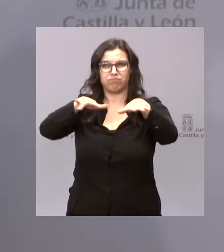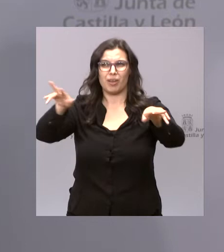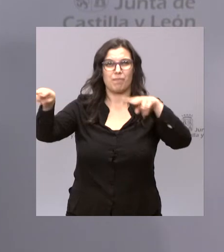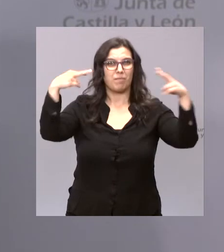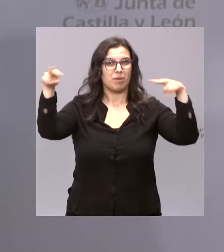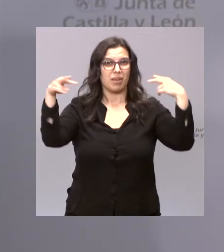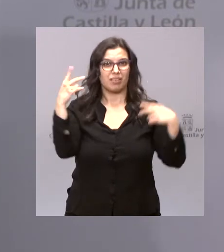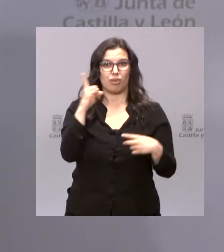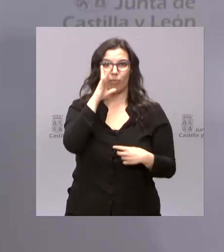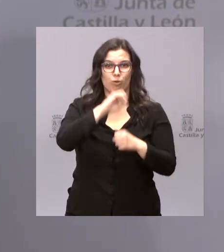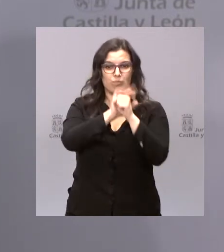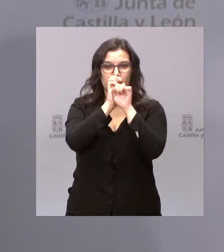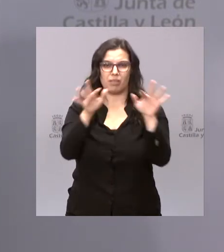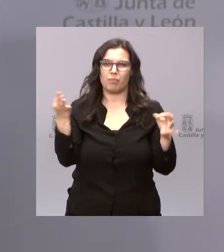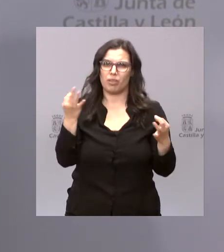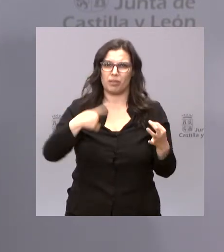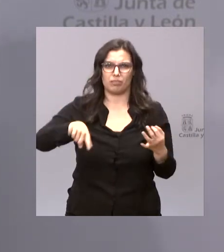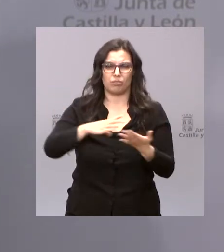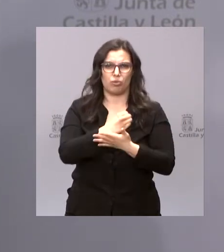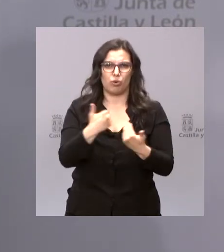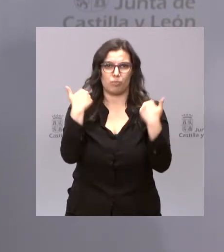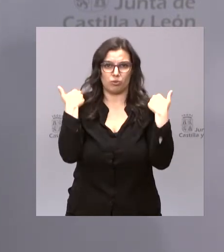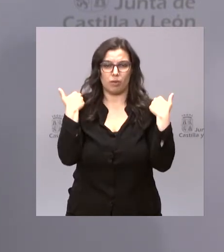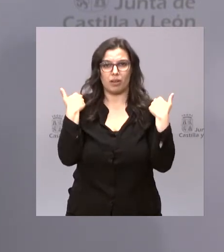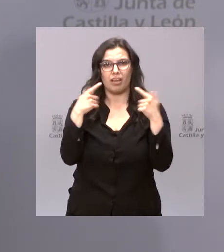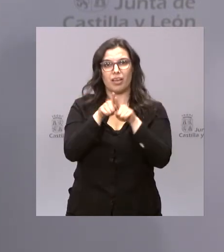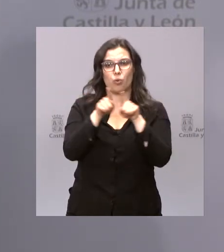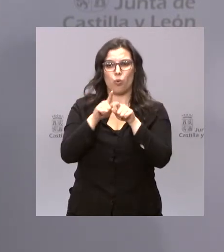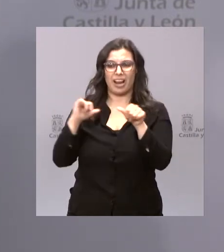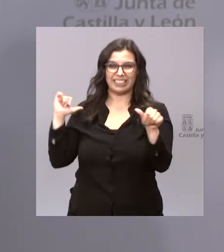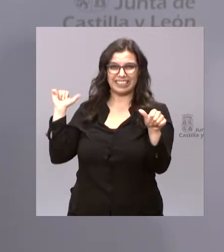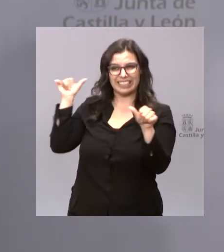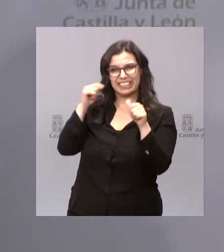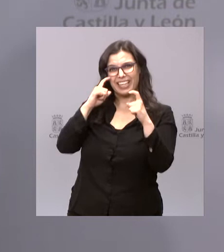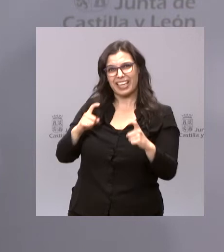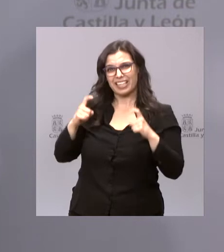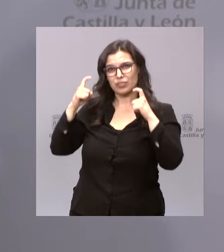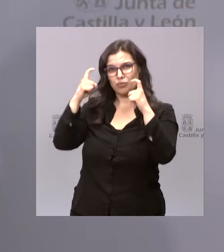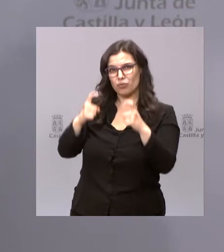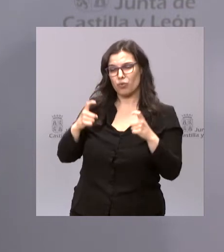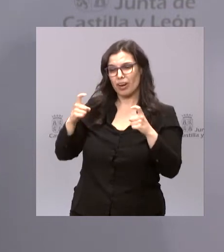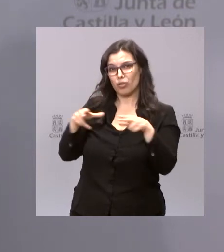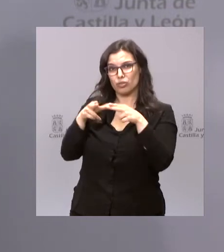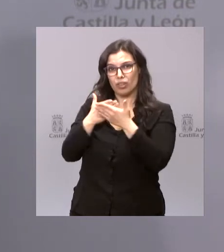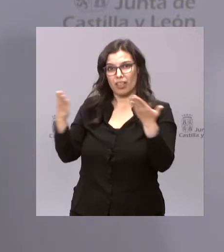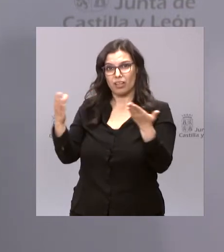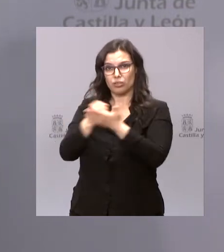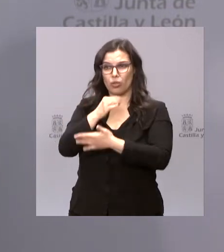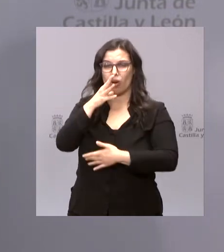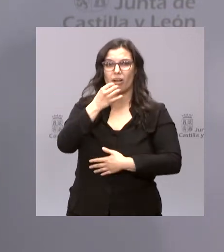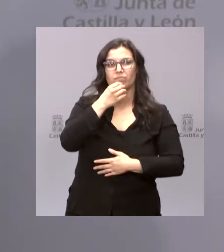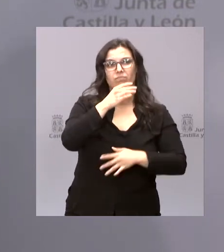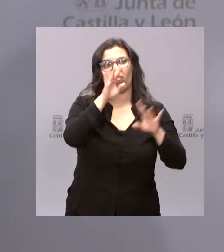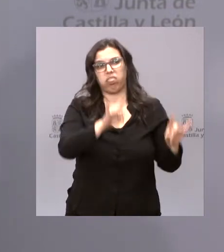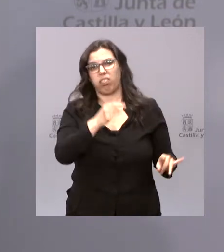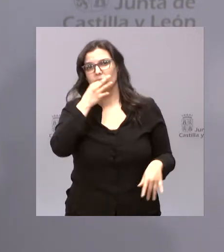todos debemos ser responsables. No podemos tirar por la borda el esfuerzo de toda la sociedad y poner en riesgo la